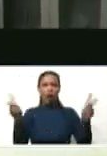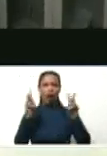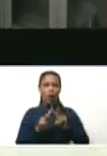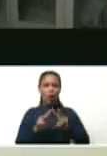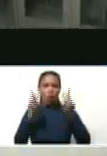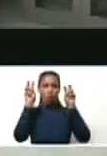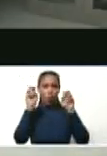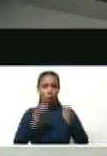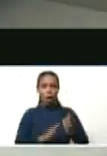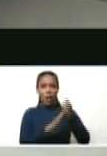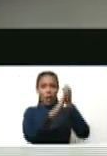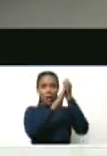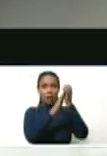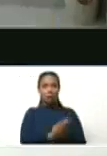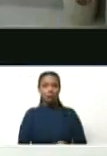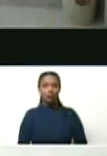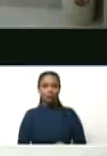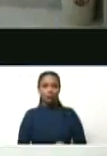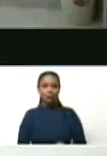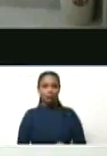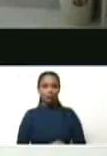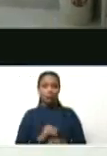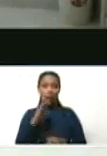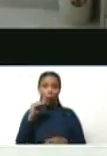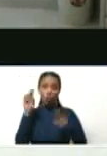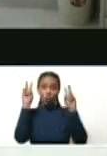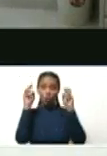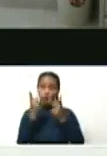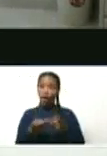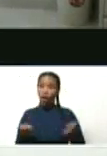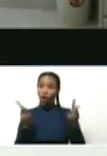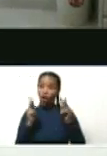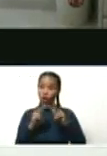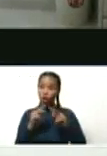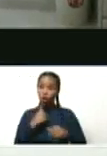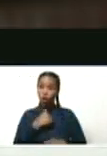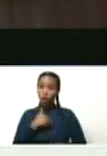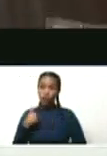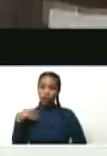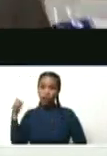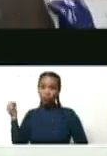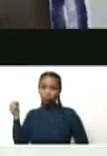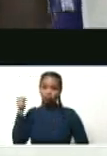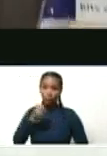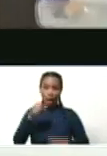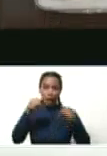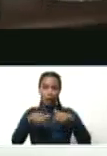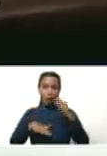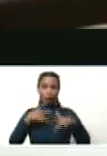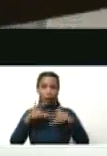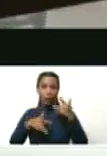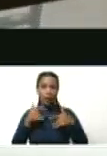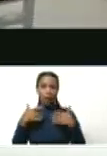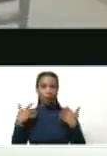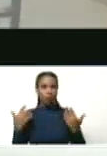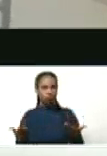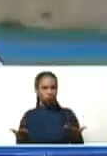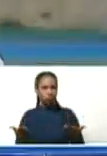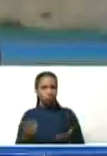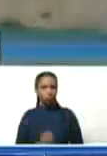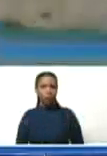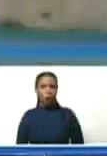nuevos liderazgos. Y hablando de nuevos valores, quise traer a este acto a